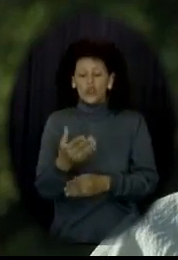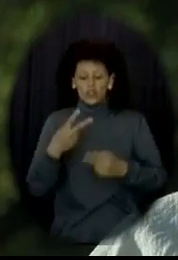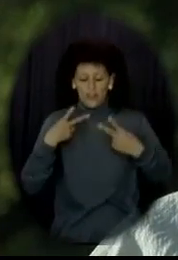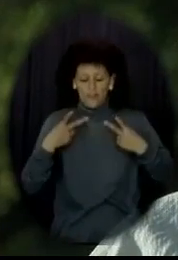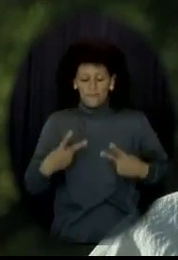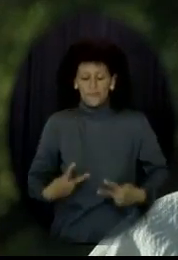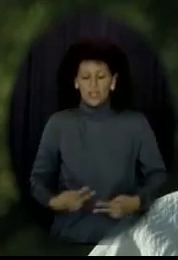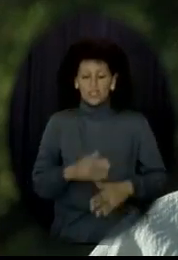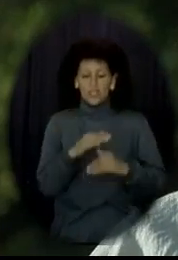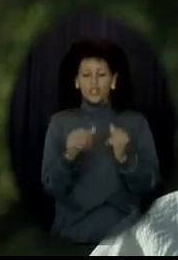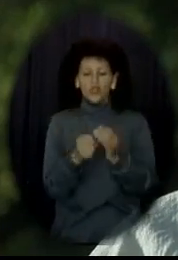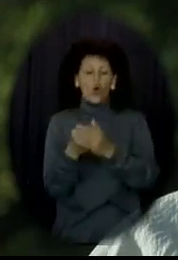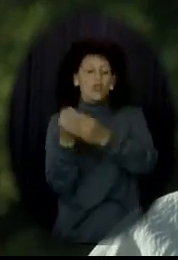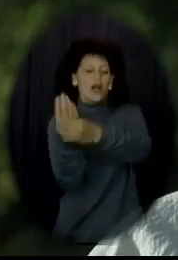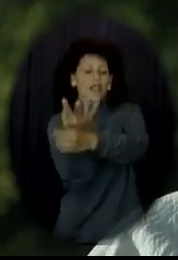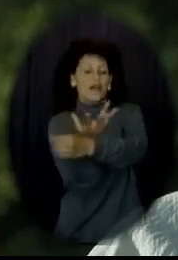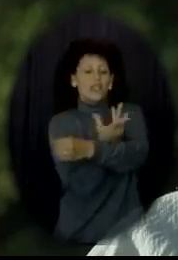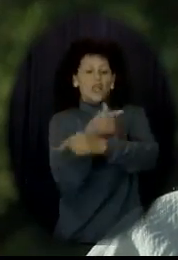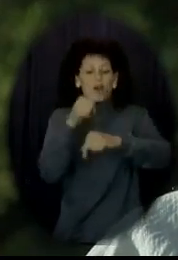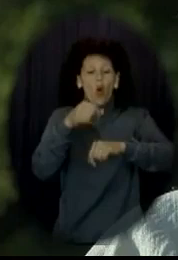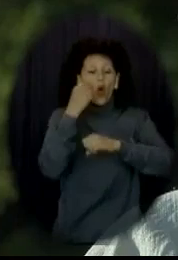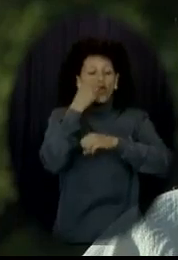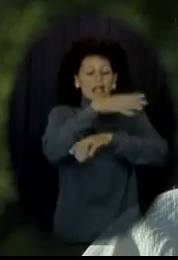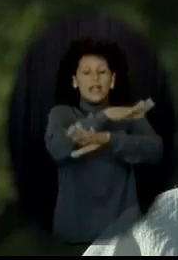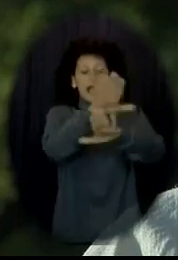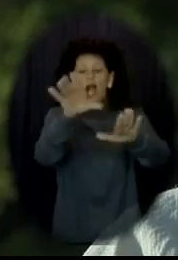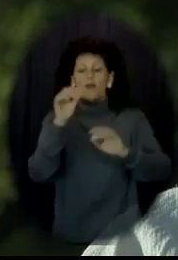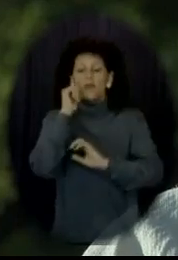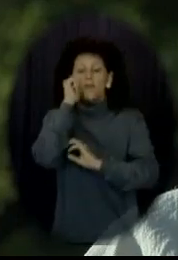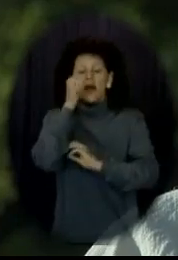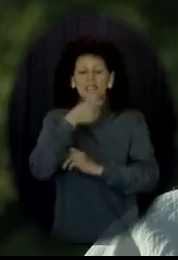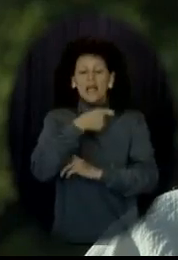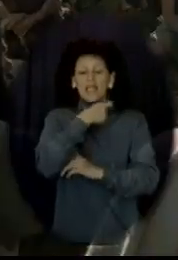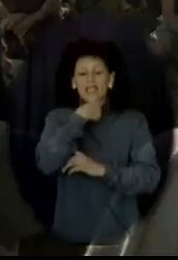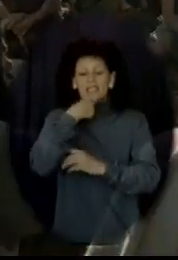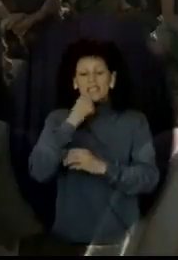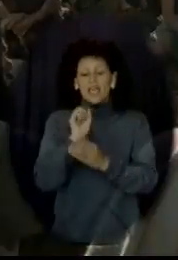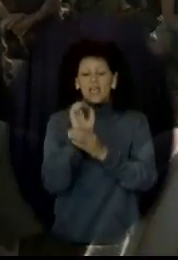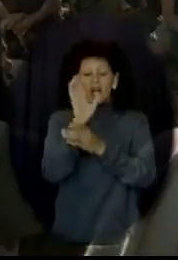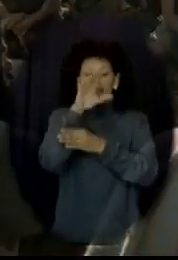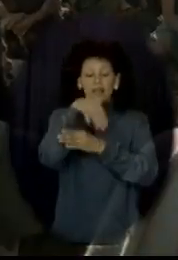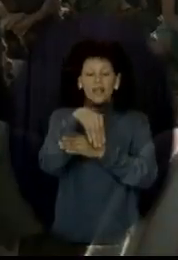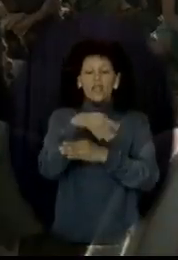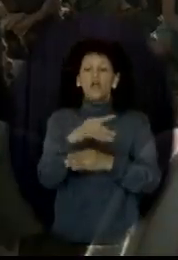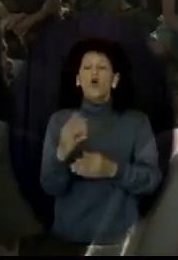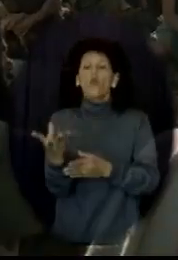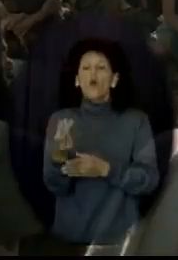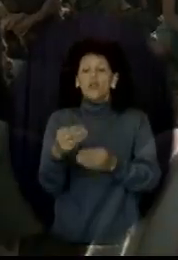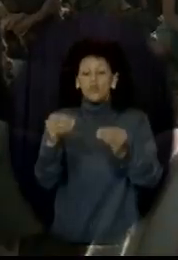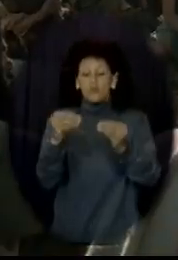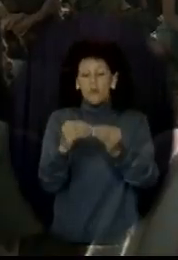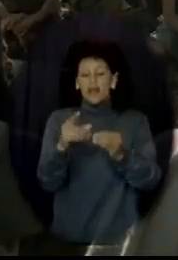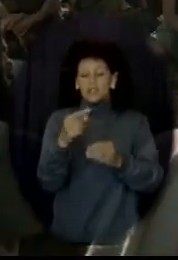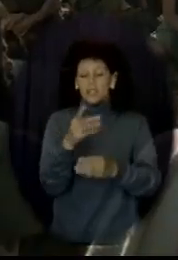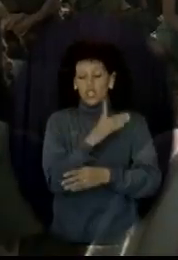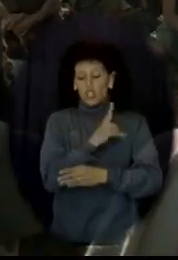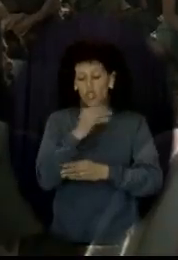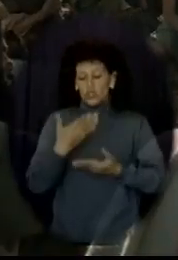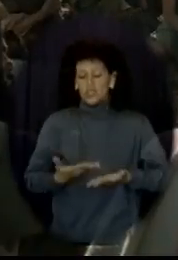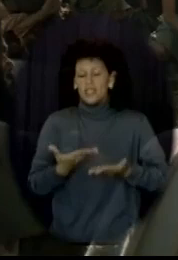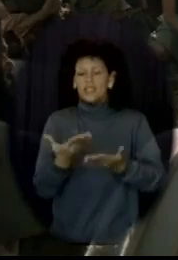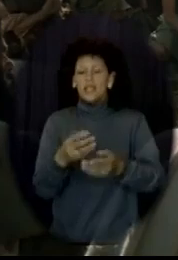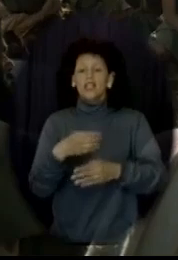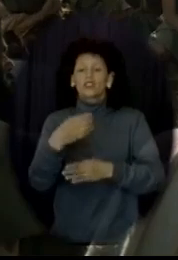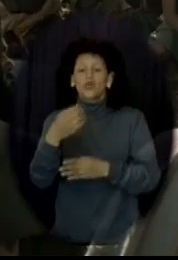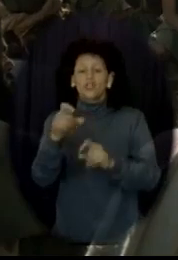Si Dios viste así a la hierba que hoy está en el campo y mañana es quemada, ¿cuánto más ha de vestirlos a ustedes?